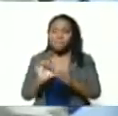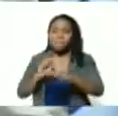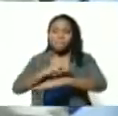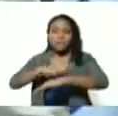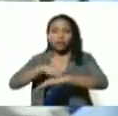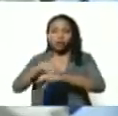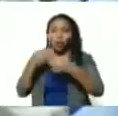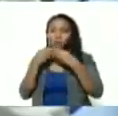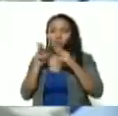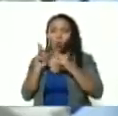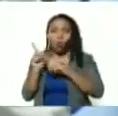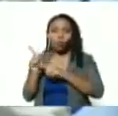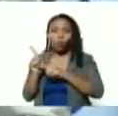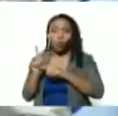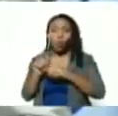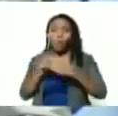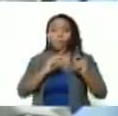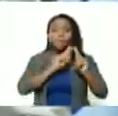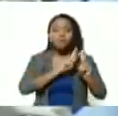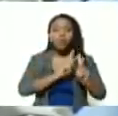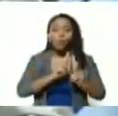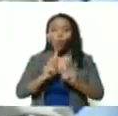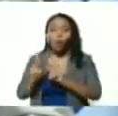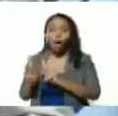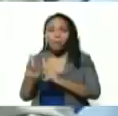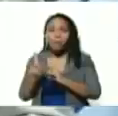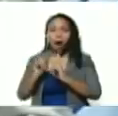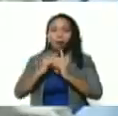ministerio un programa